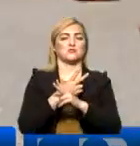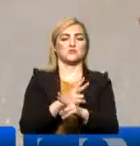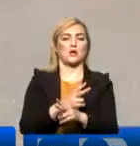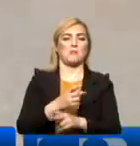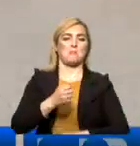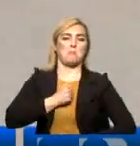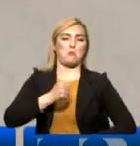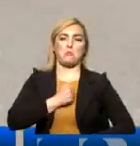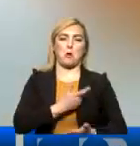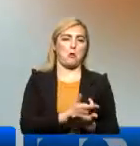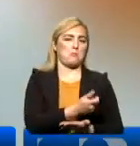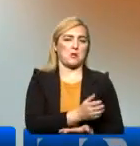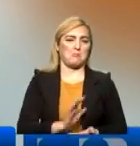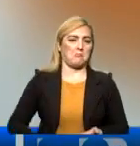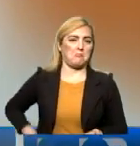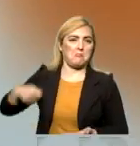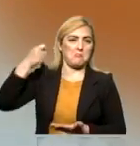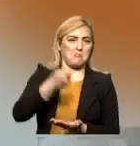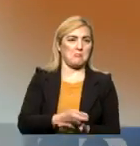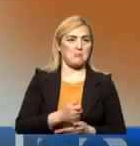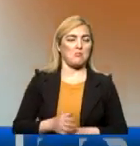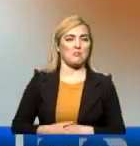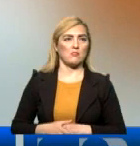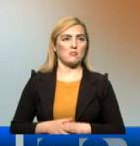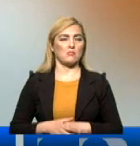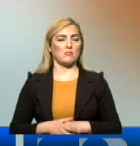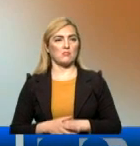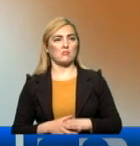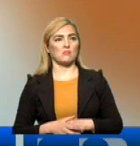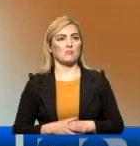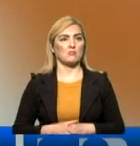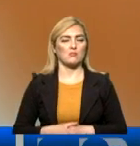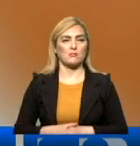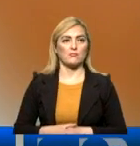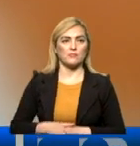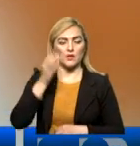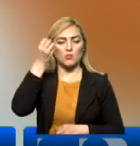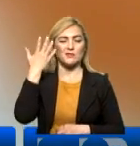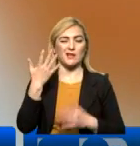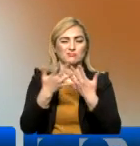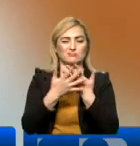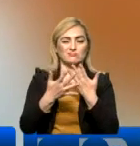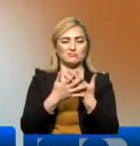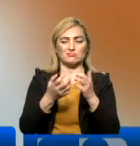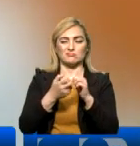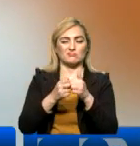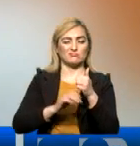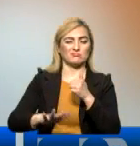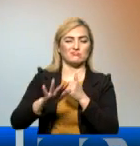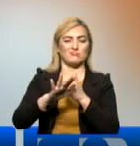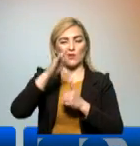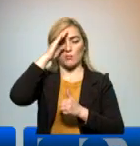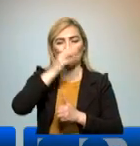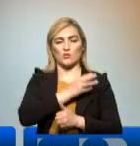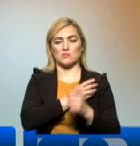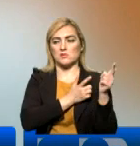deben comprarlos por su cuenta. Se han olvidado de lo que es del sistema penitenciario y en especial también de los agentes